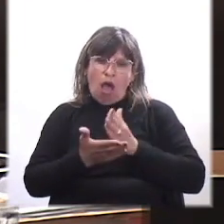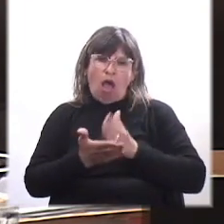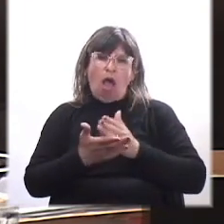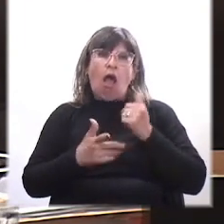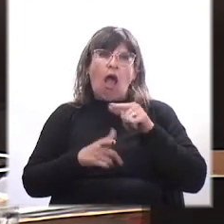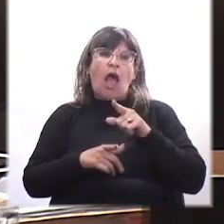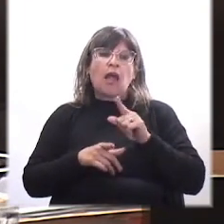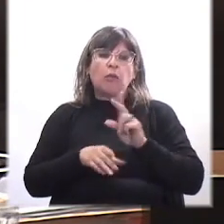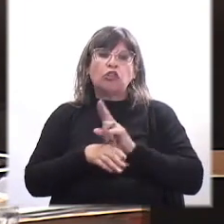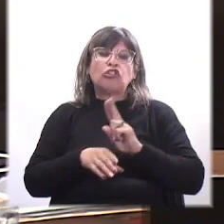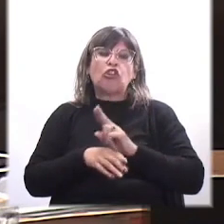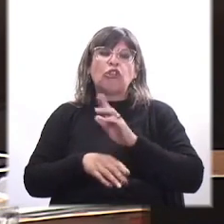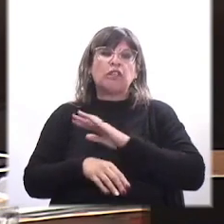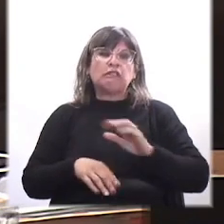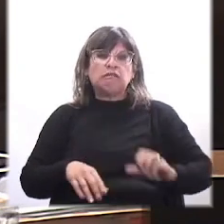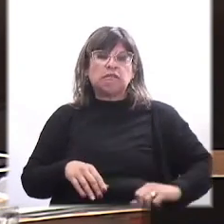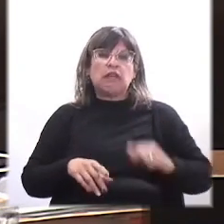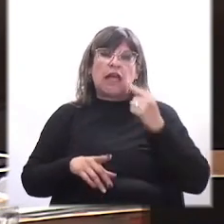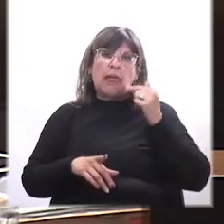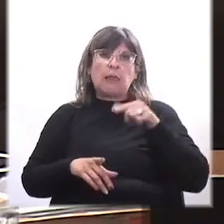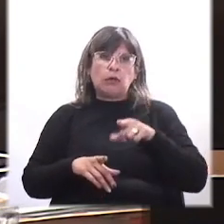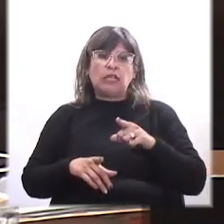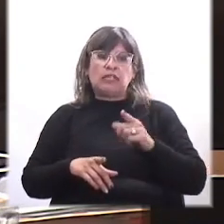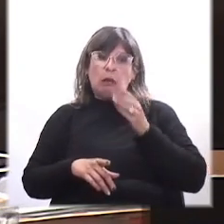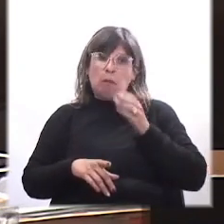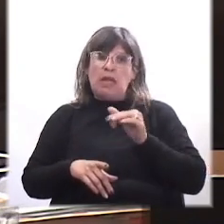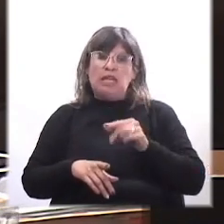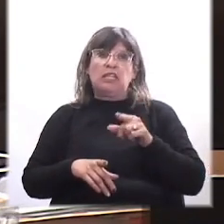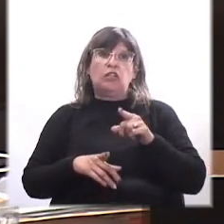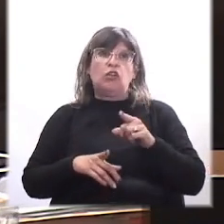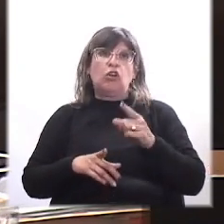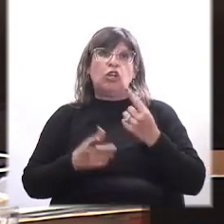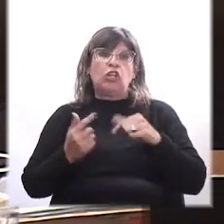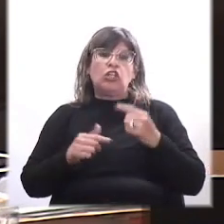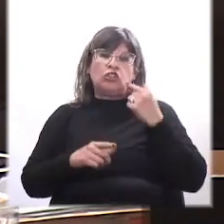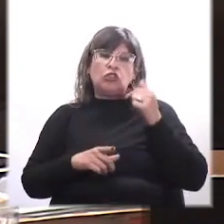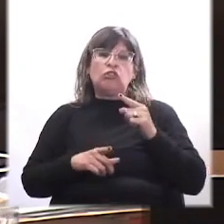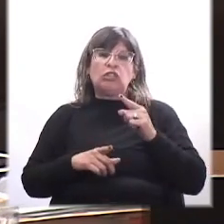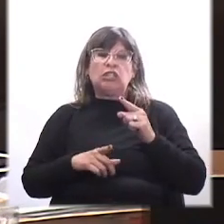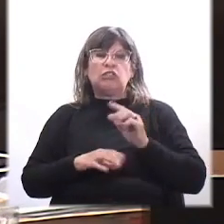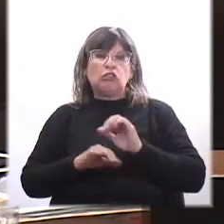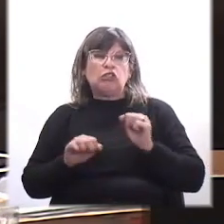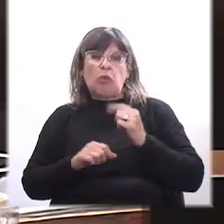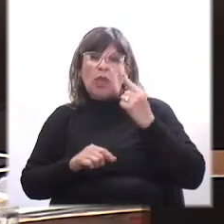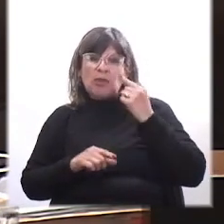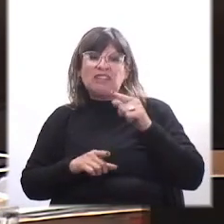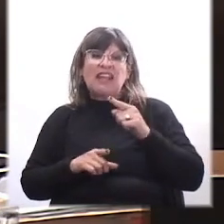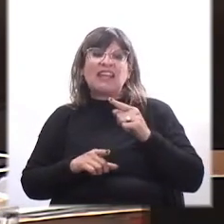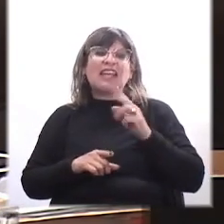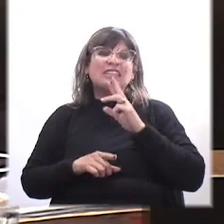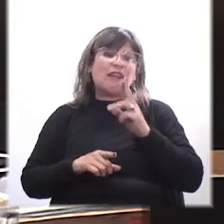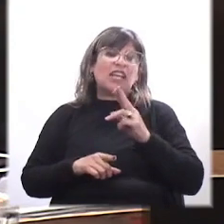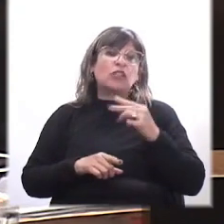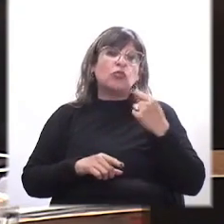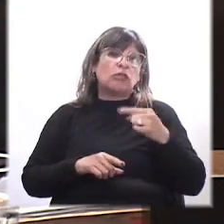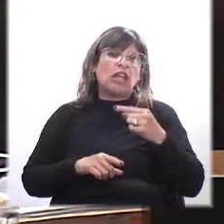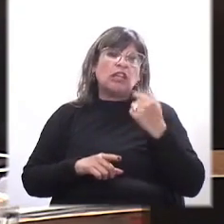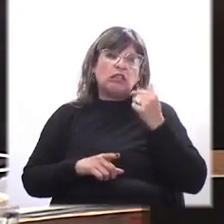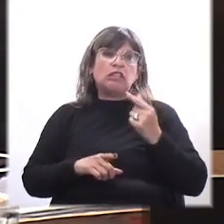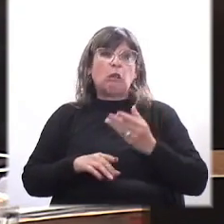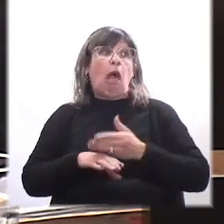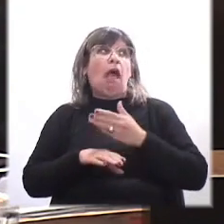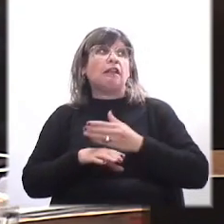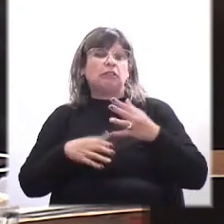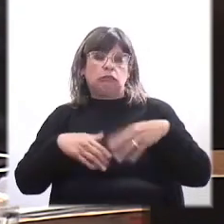que estaba en juego, es razonable pensar que los resultados negativos se hubieran atenuado